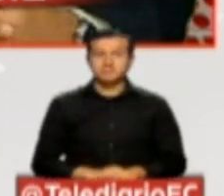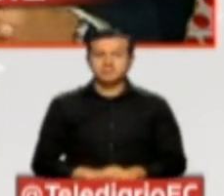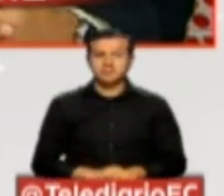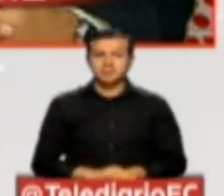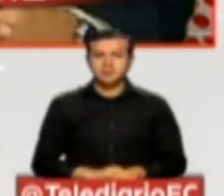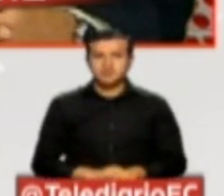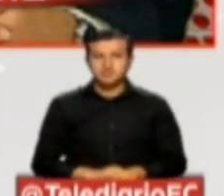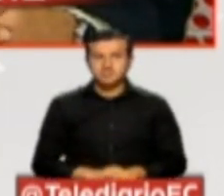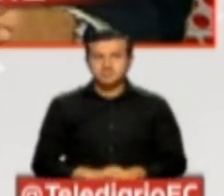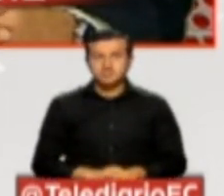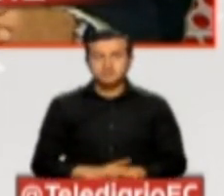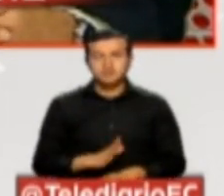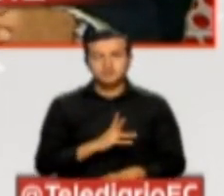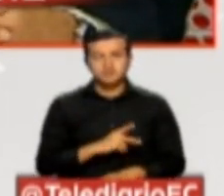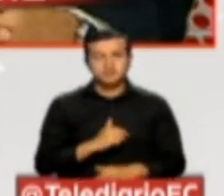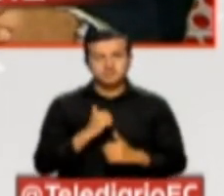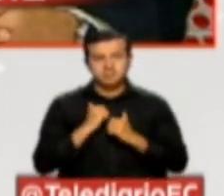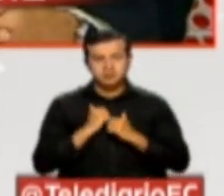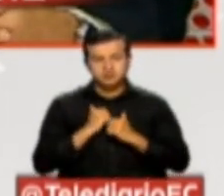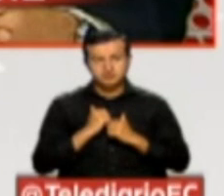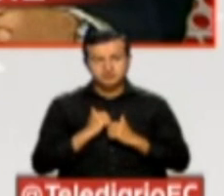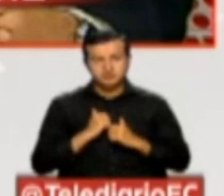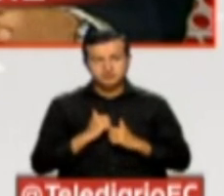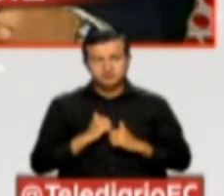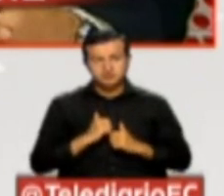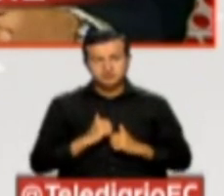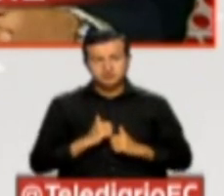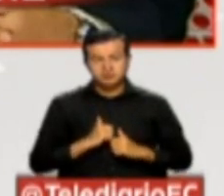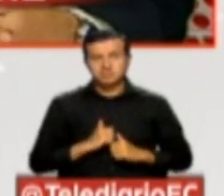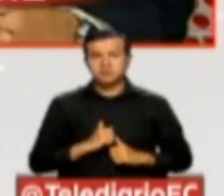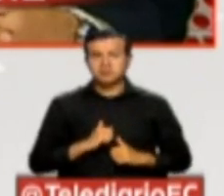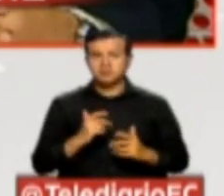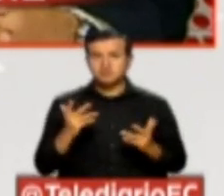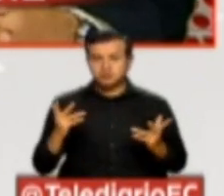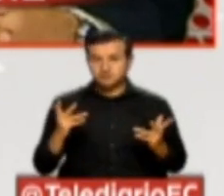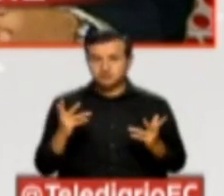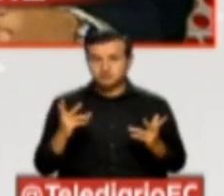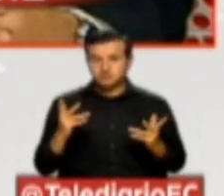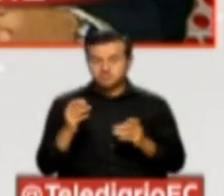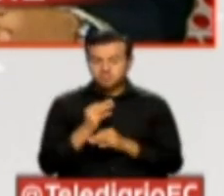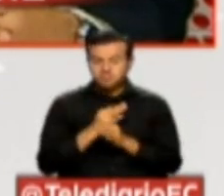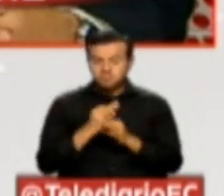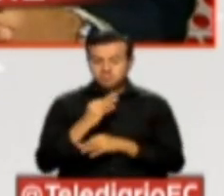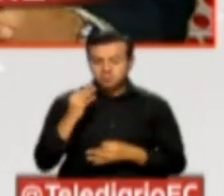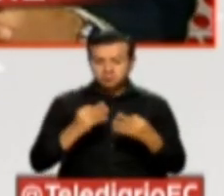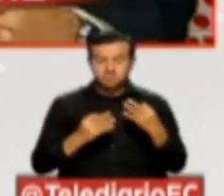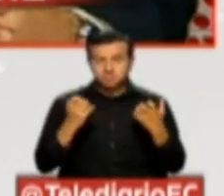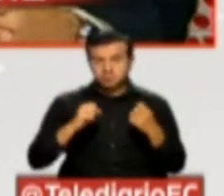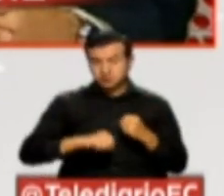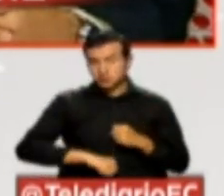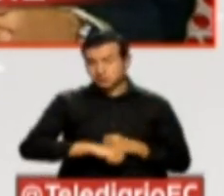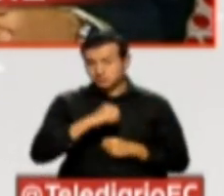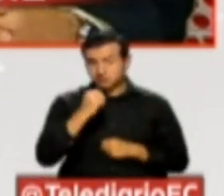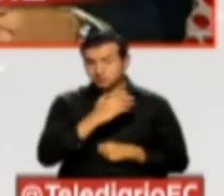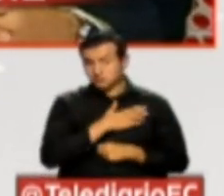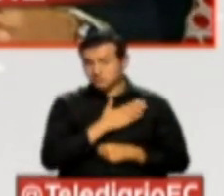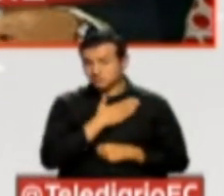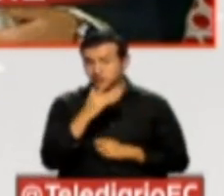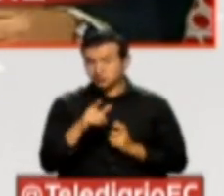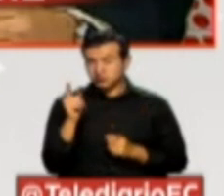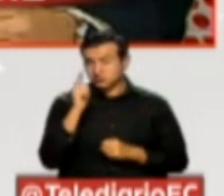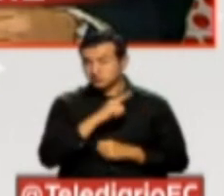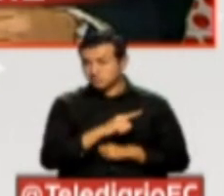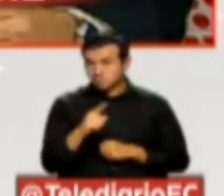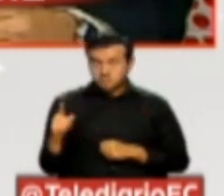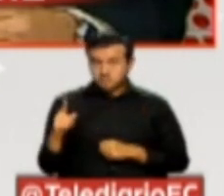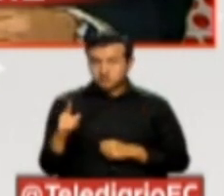Bueno, es decepcionante. Si la función judicial busca ganar la confianza en la ciudadanía,